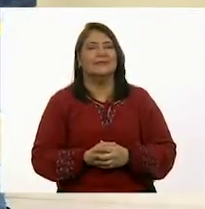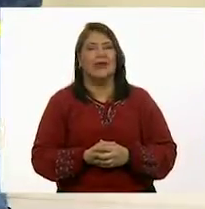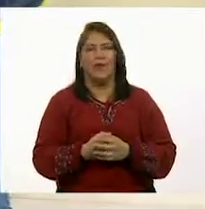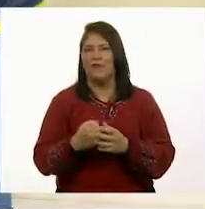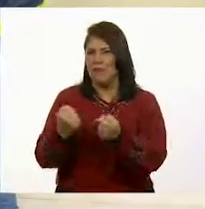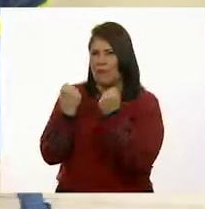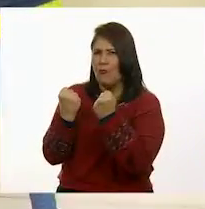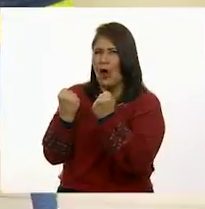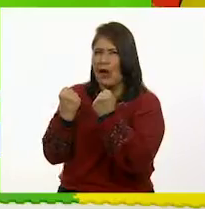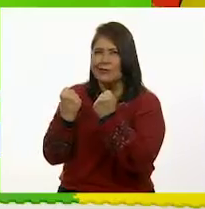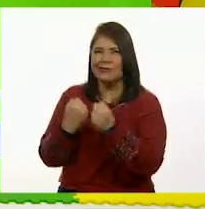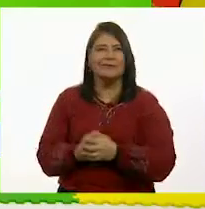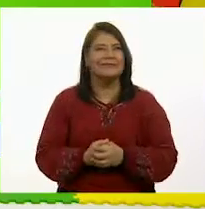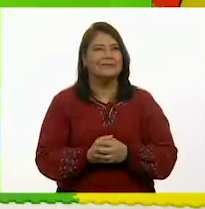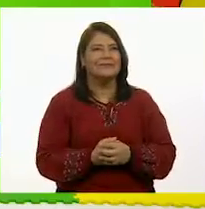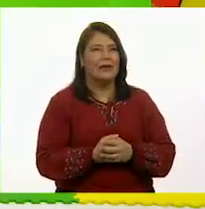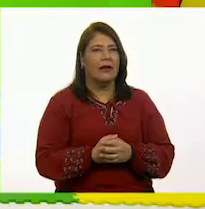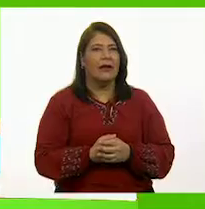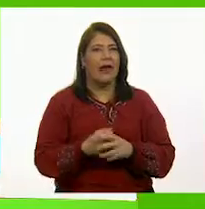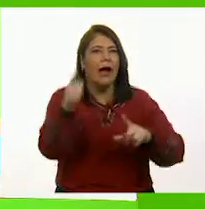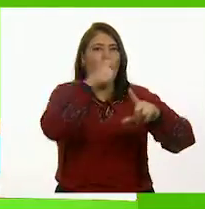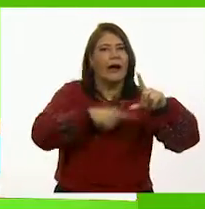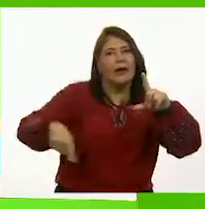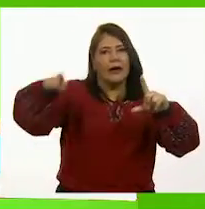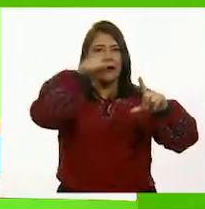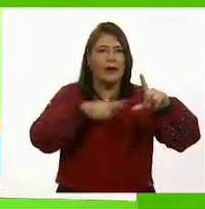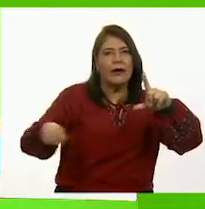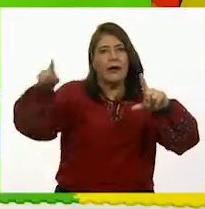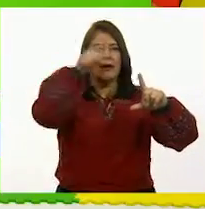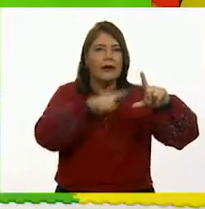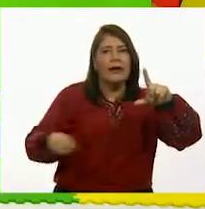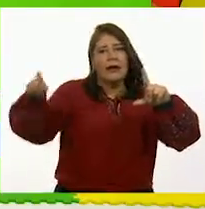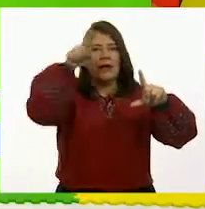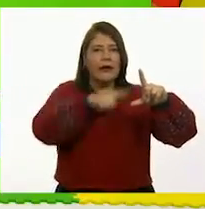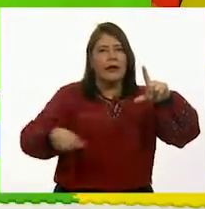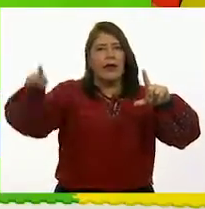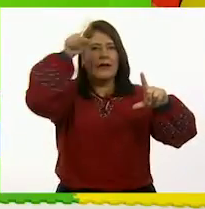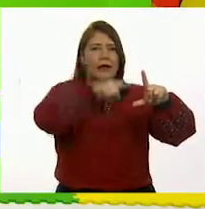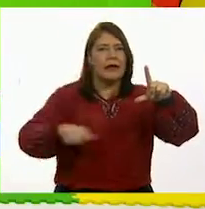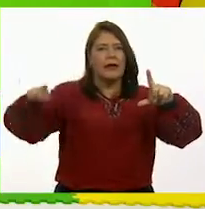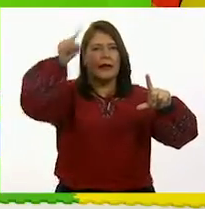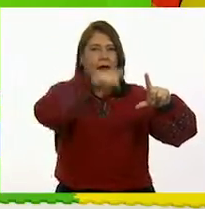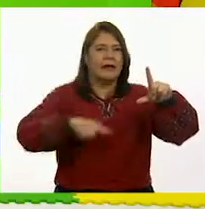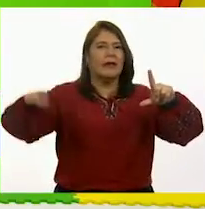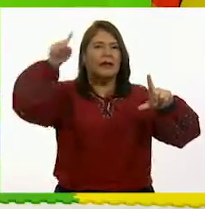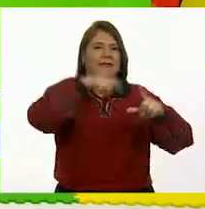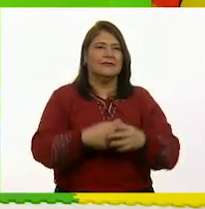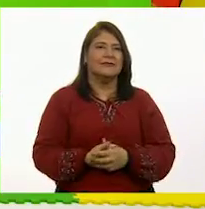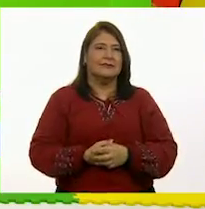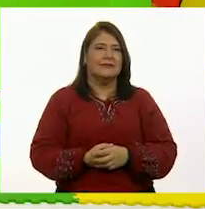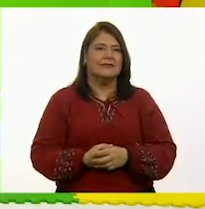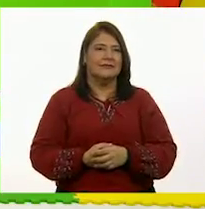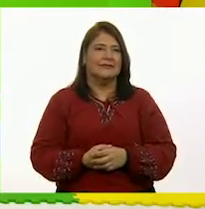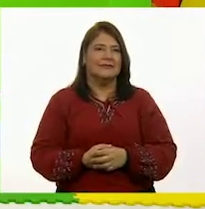¡Fuerte! Gira, gira, gira, gira, gira, gira, gira, gira, gira, gira, gira, gira, gira, gira, gira, gira, gira, gira, gira,